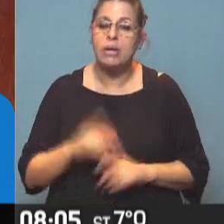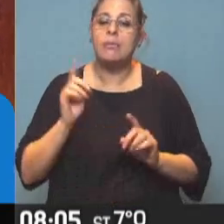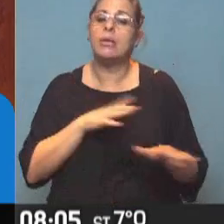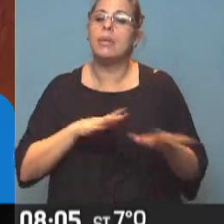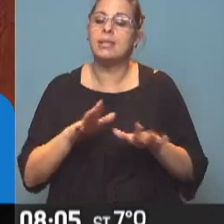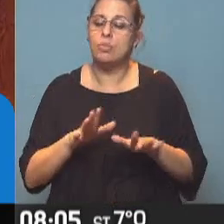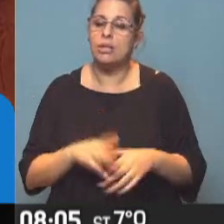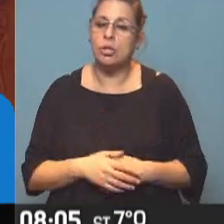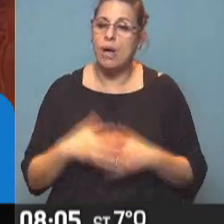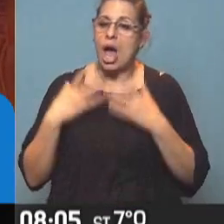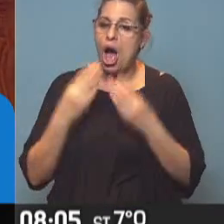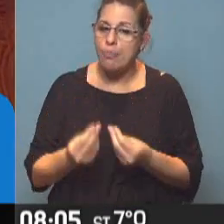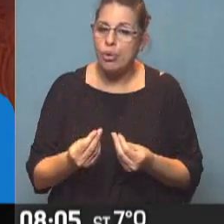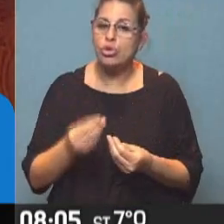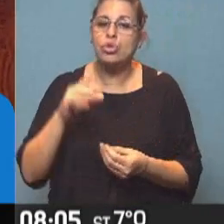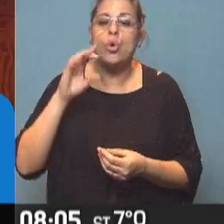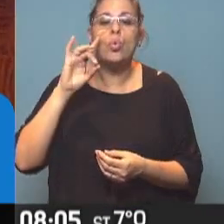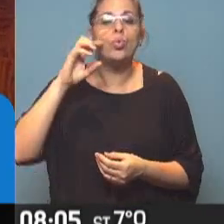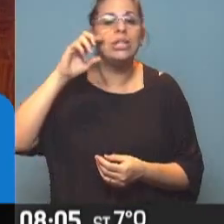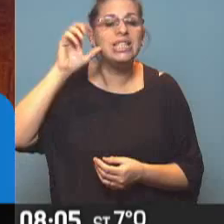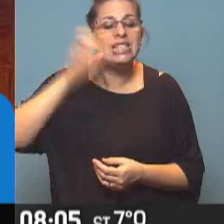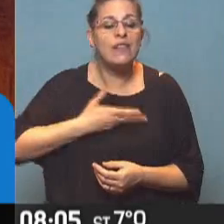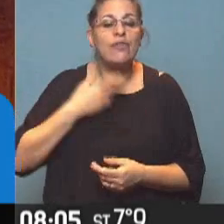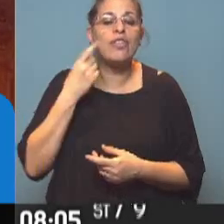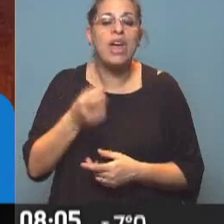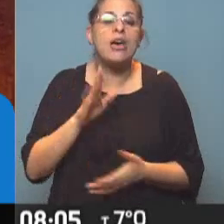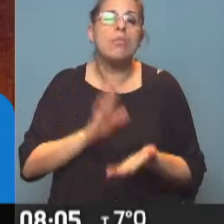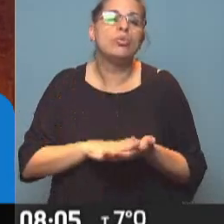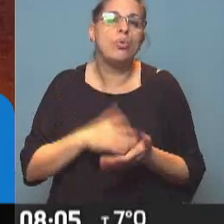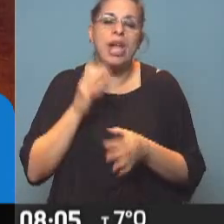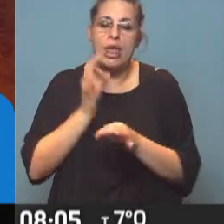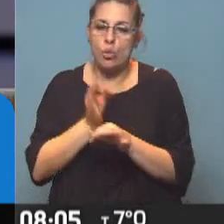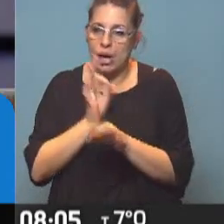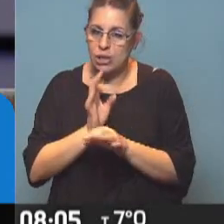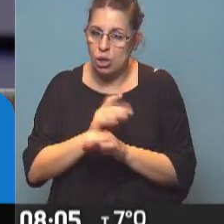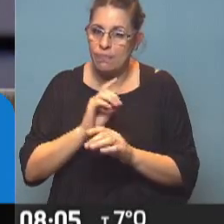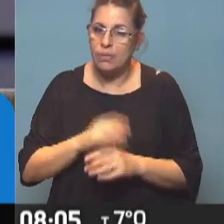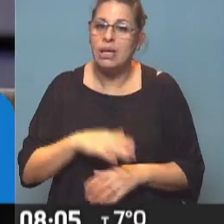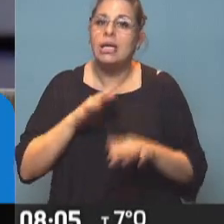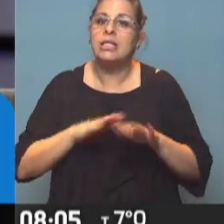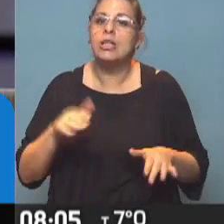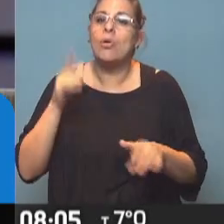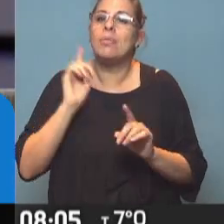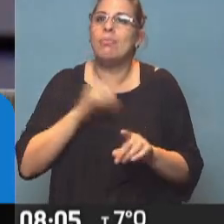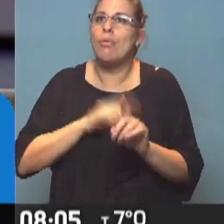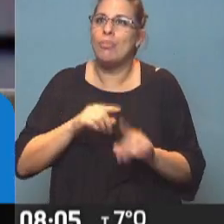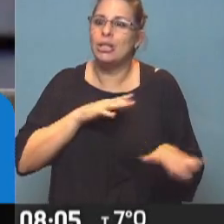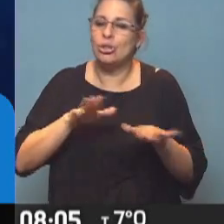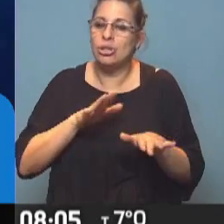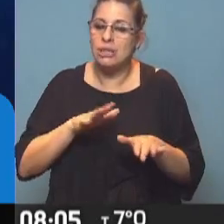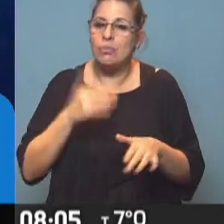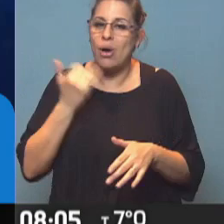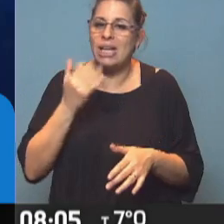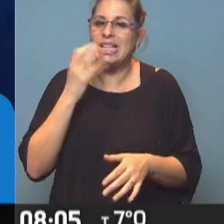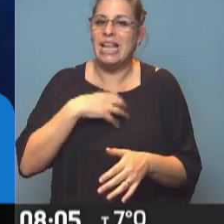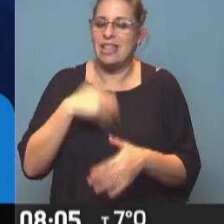situación, ¿cuál es el apoyo o el respaldo que UNICEF da en función básicamente de lo educativo? Porque los chicos en el momento del sismo estaban en clase. Correcto, correcto. UNICEF